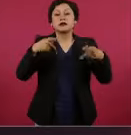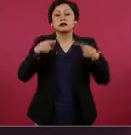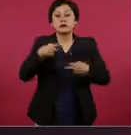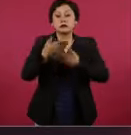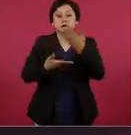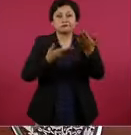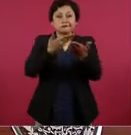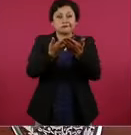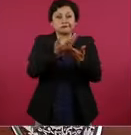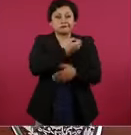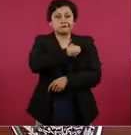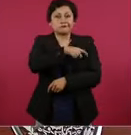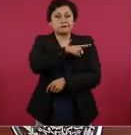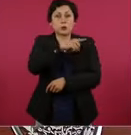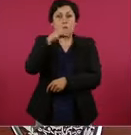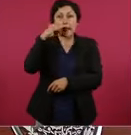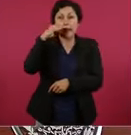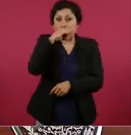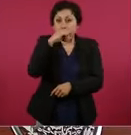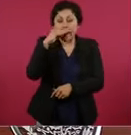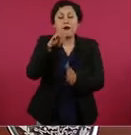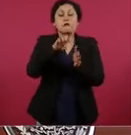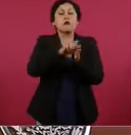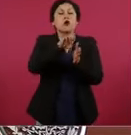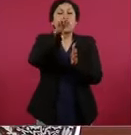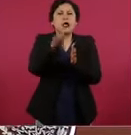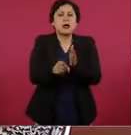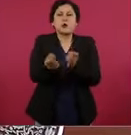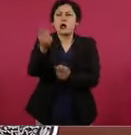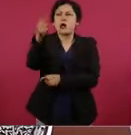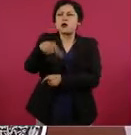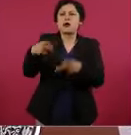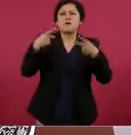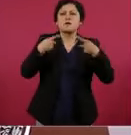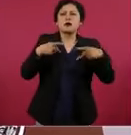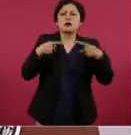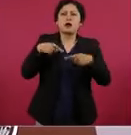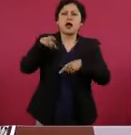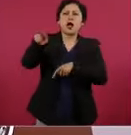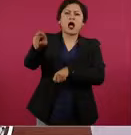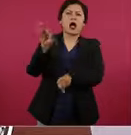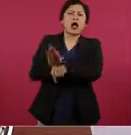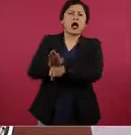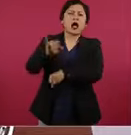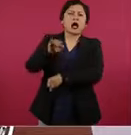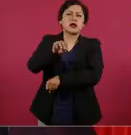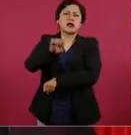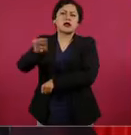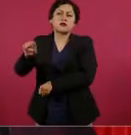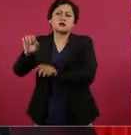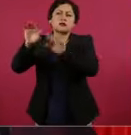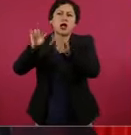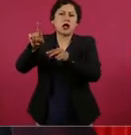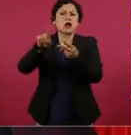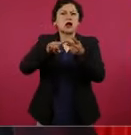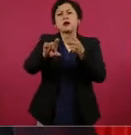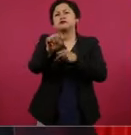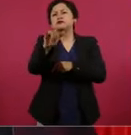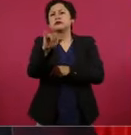del ISSSTE, no son derechohabientes del seguro. Estamos hablando de la mitad de la